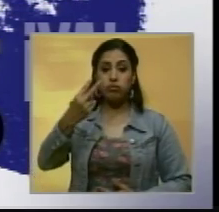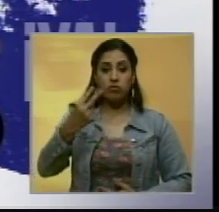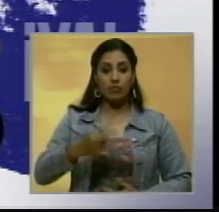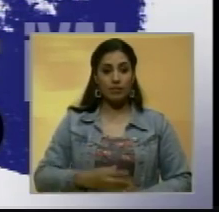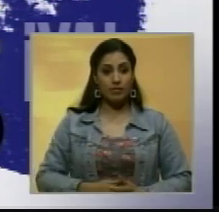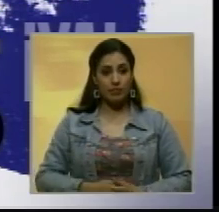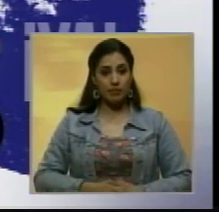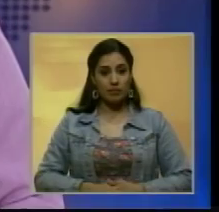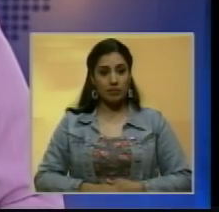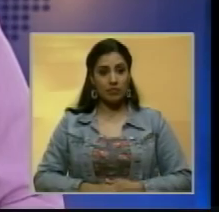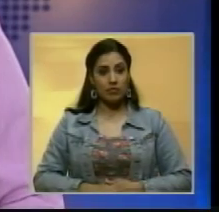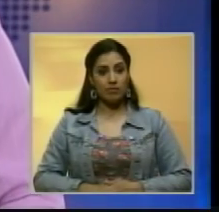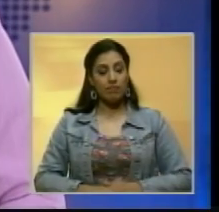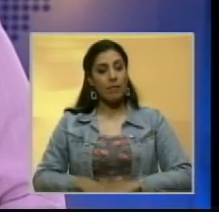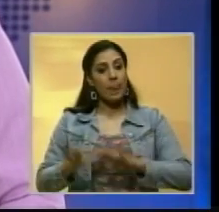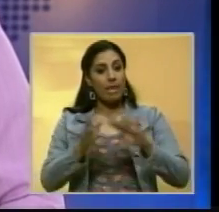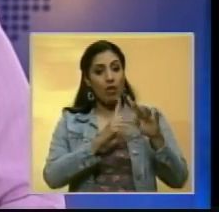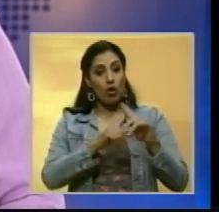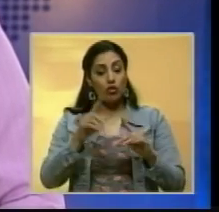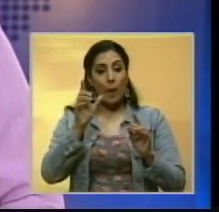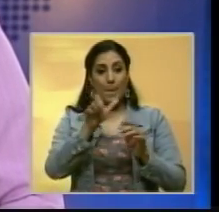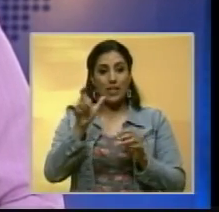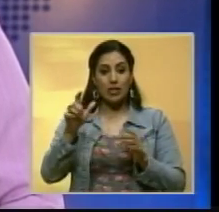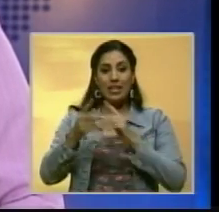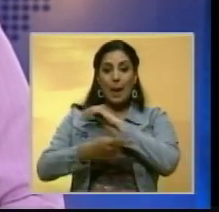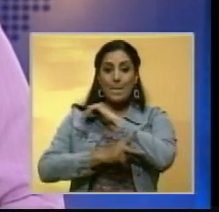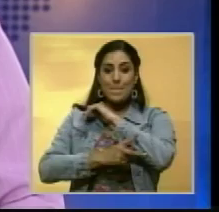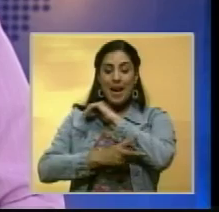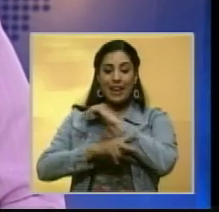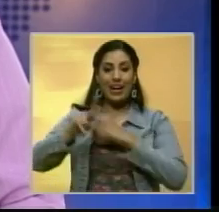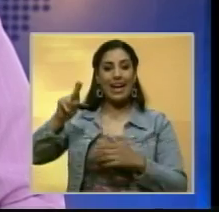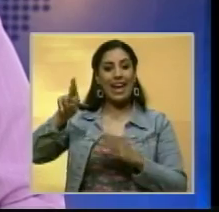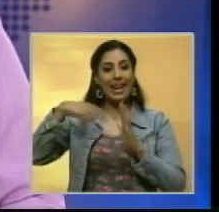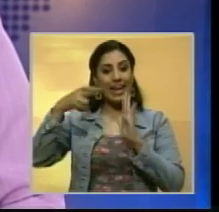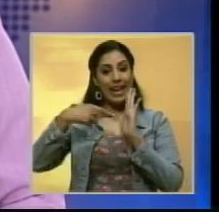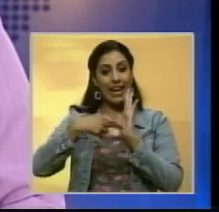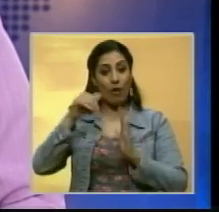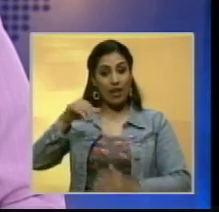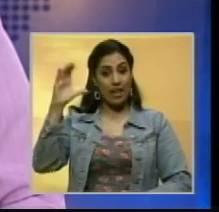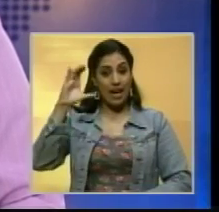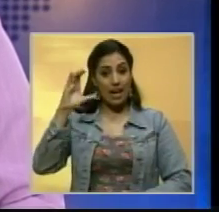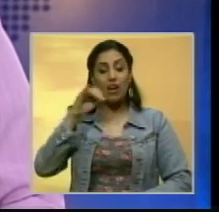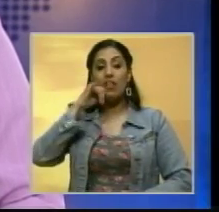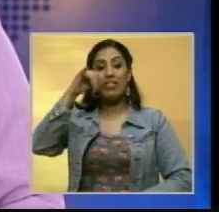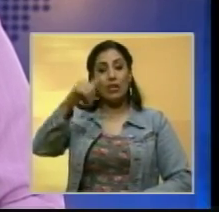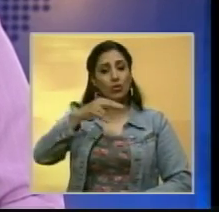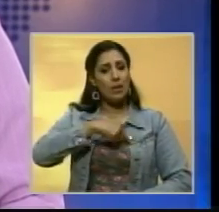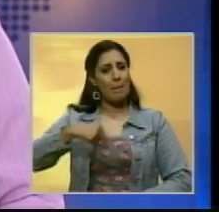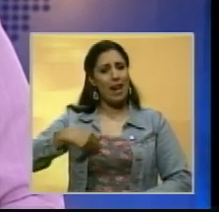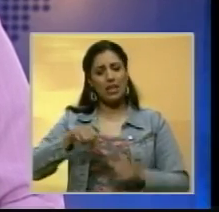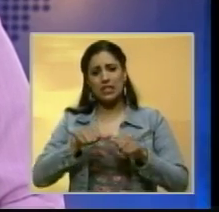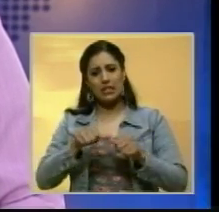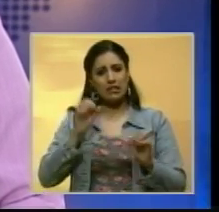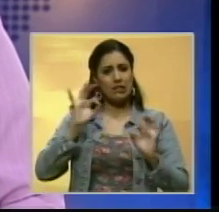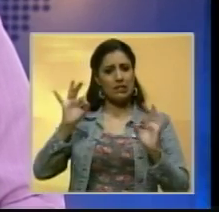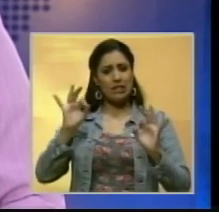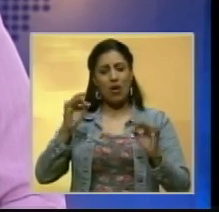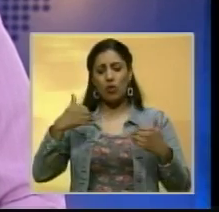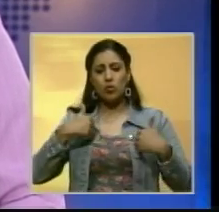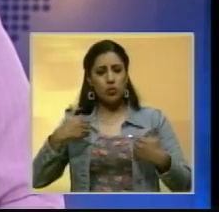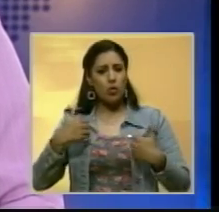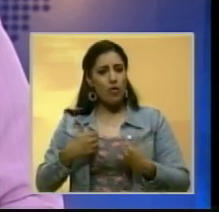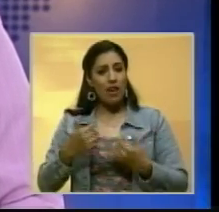el silencio. Vecinos de la parroquia El Recreo, aquí en Caracas, denuncian que la inseguridad los mantiene